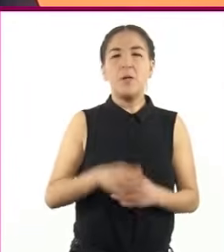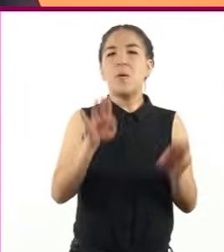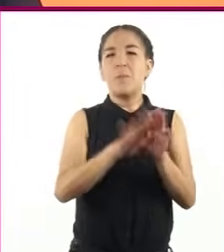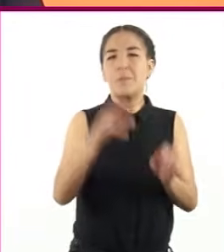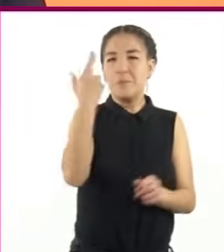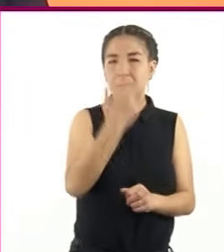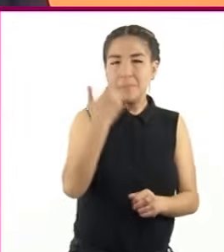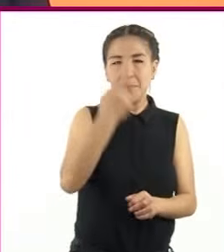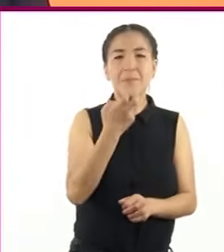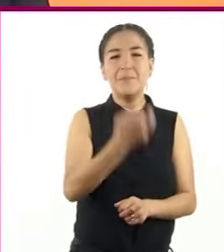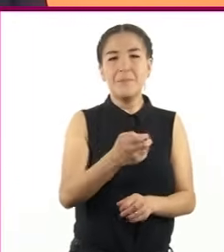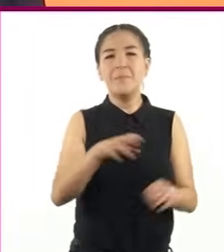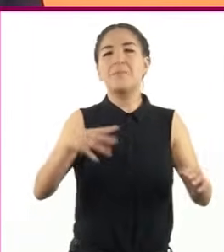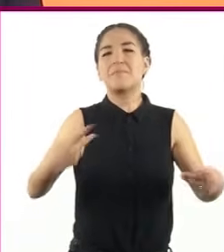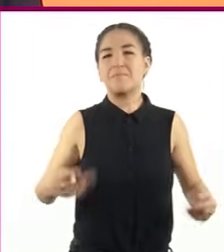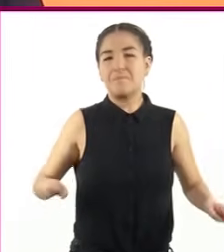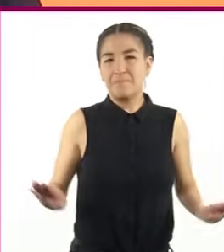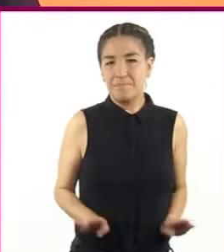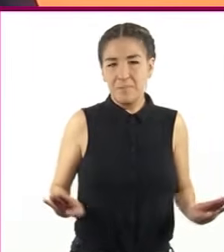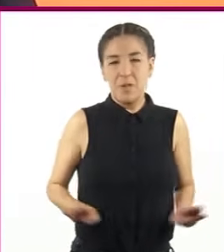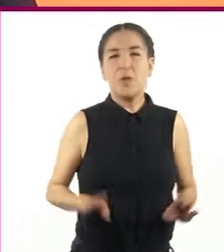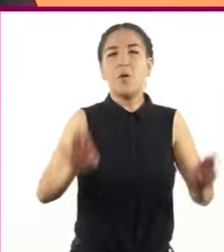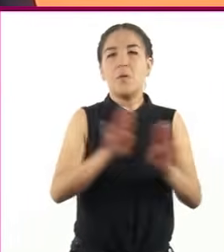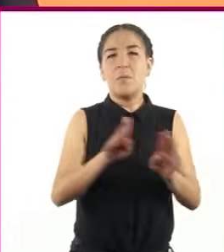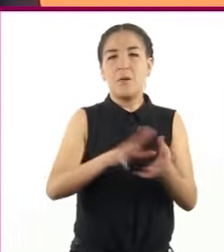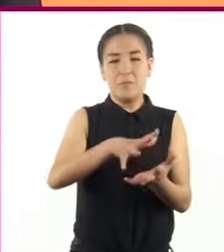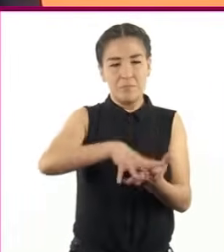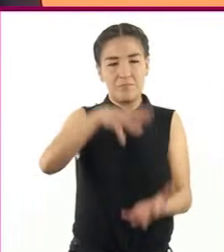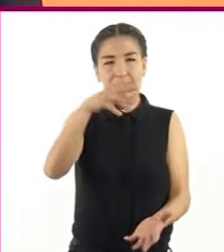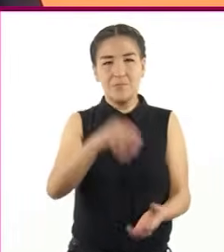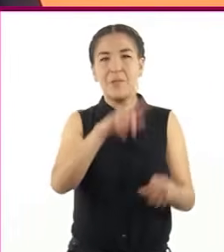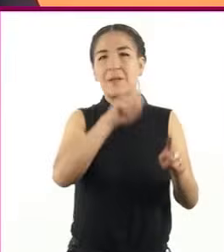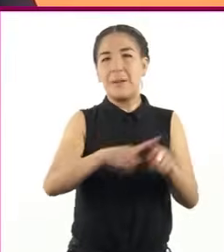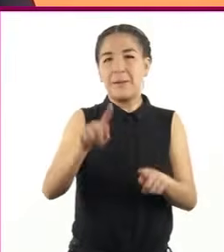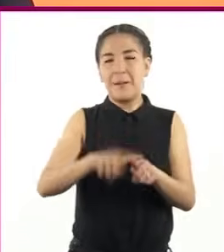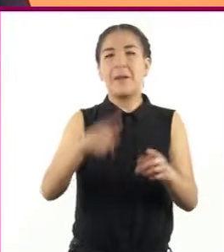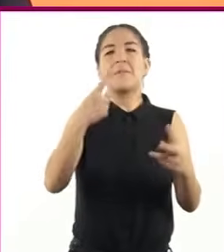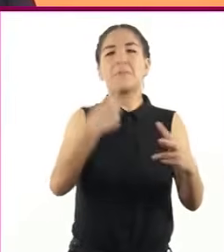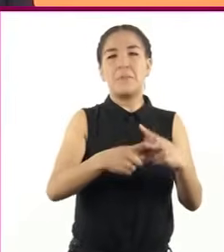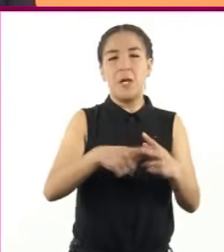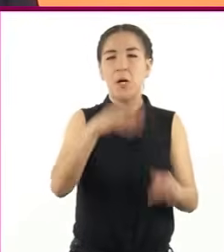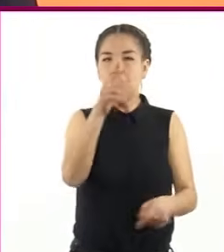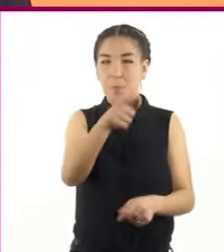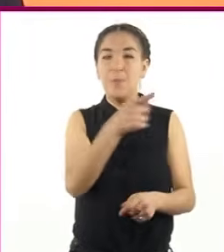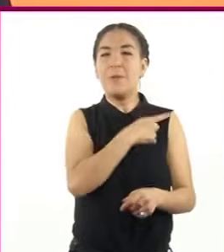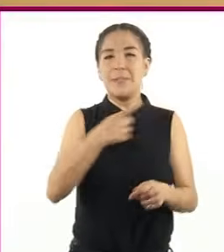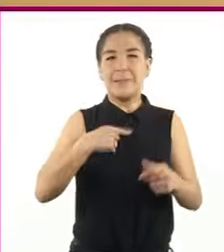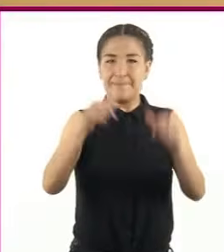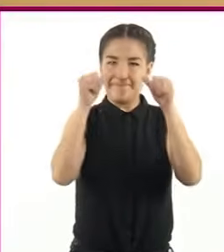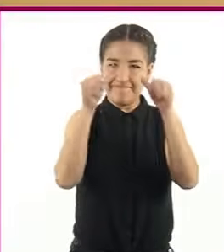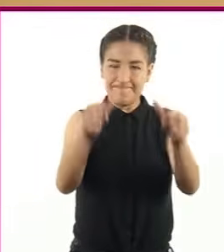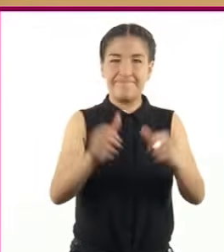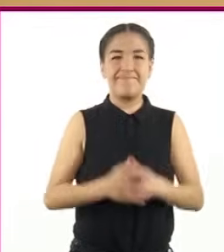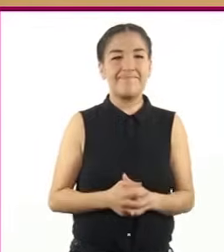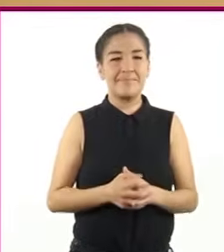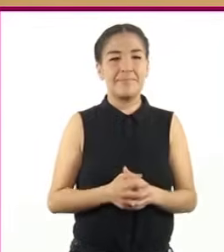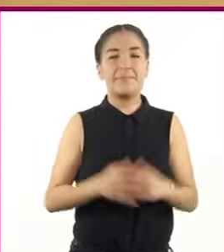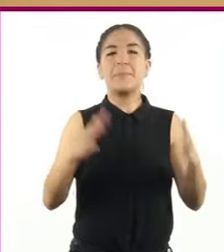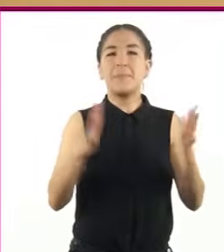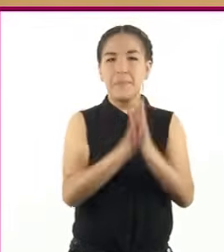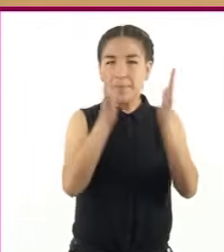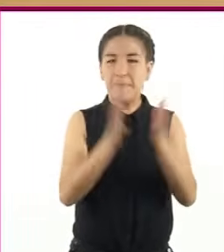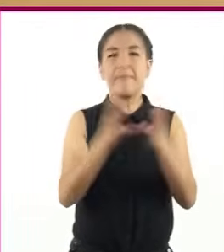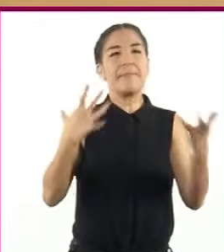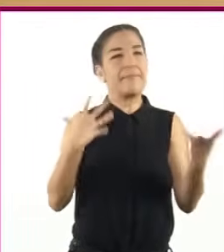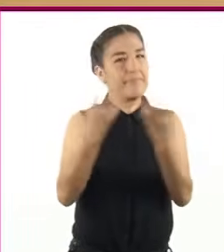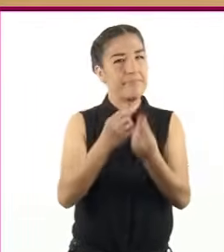análisis en la exploración de propiedades geométricas que se expresan algebraicamente. Permanezcan atentos. Participen en las